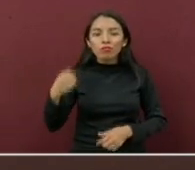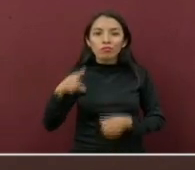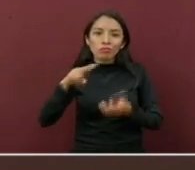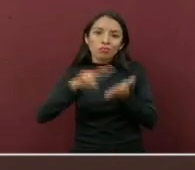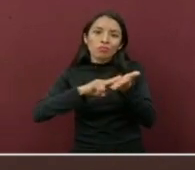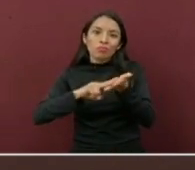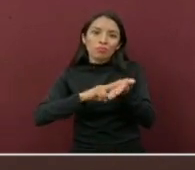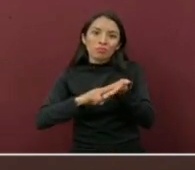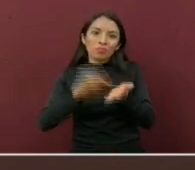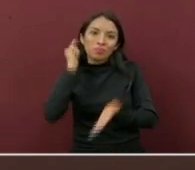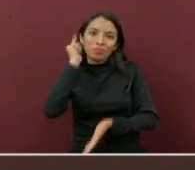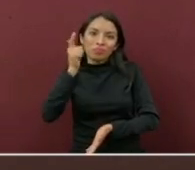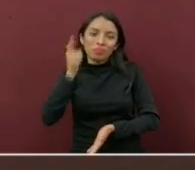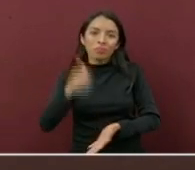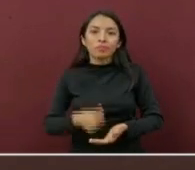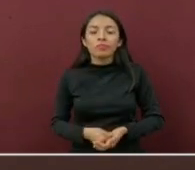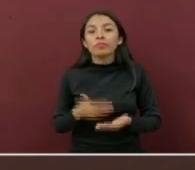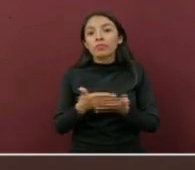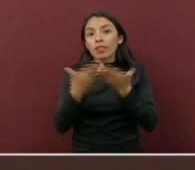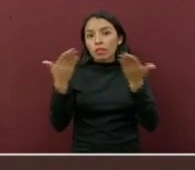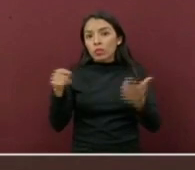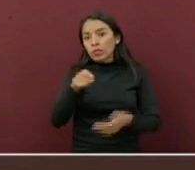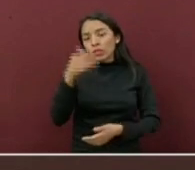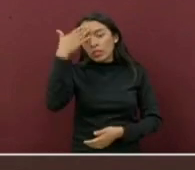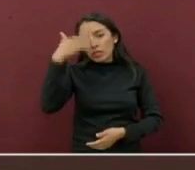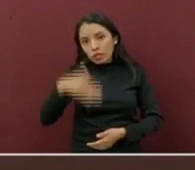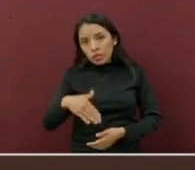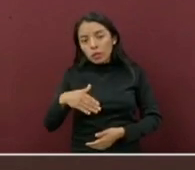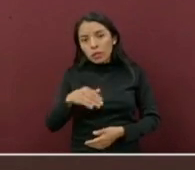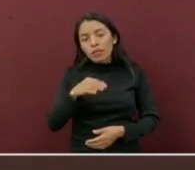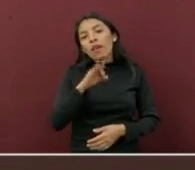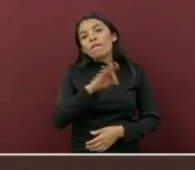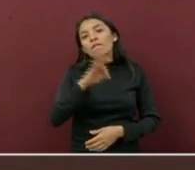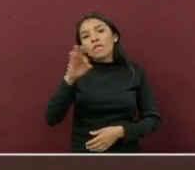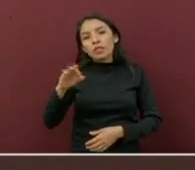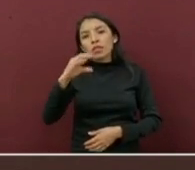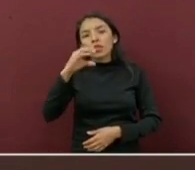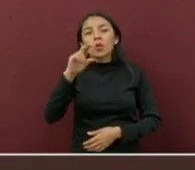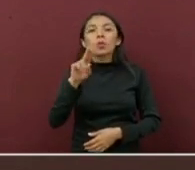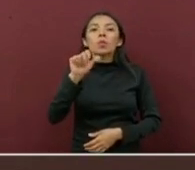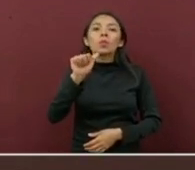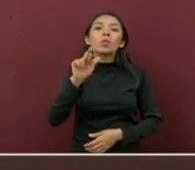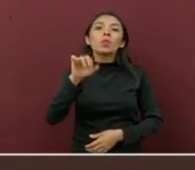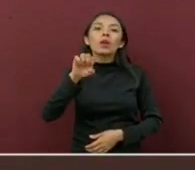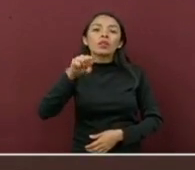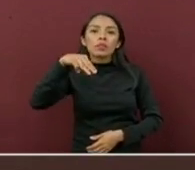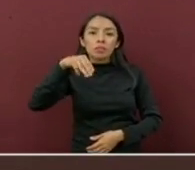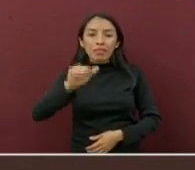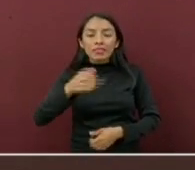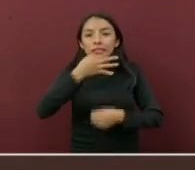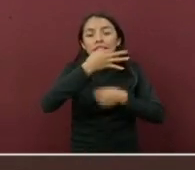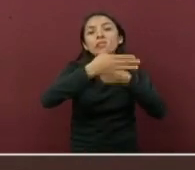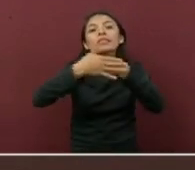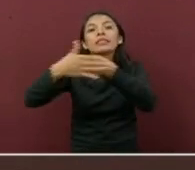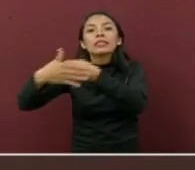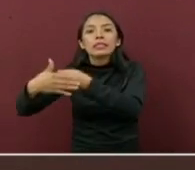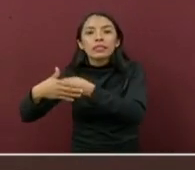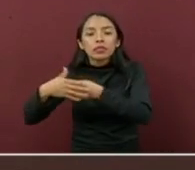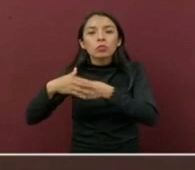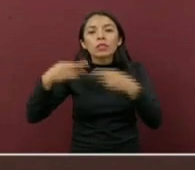derivado de la temporada de cuaresma hago un llamado a los representantes de centros religiosos